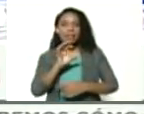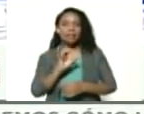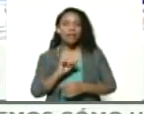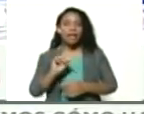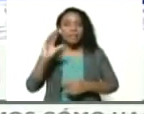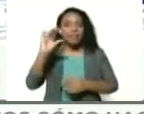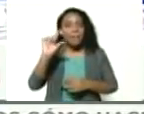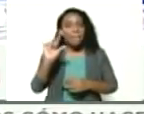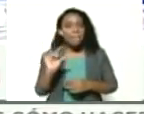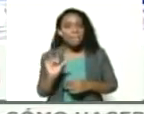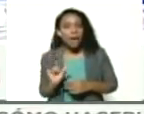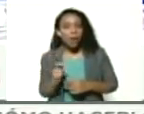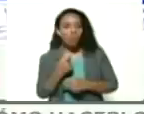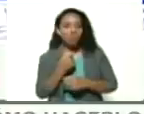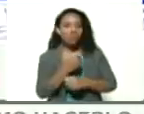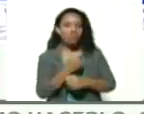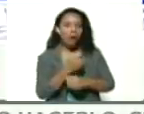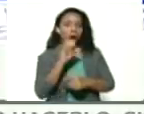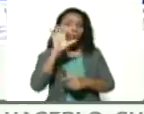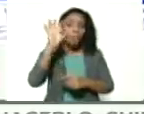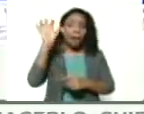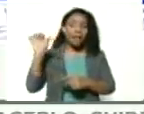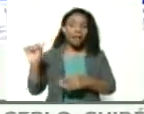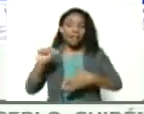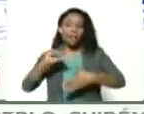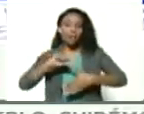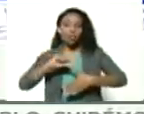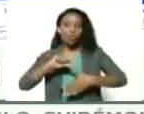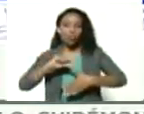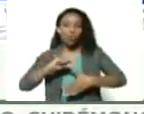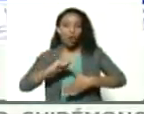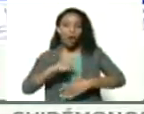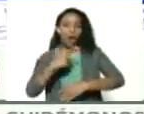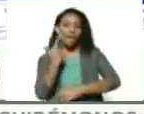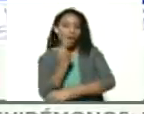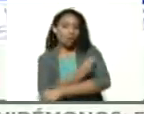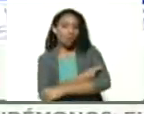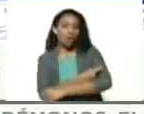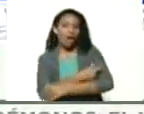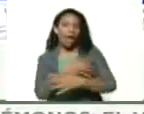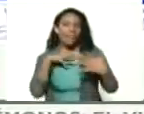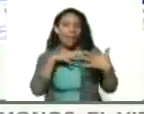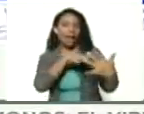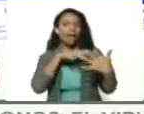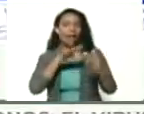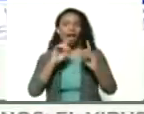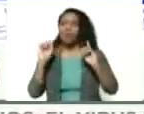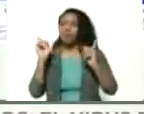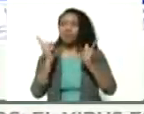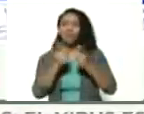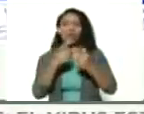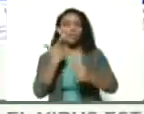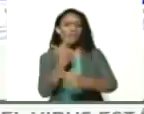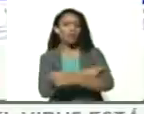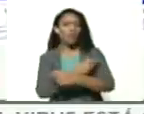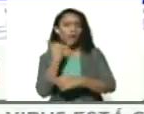de bajo ingreso, a los países del sur, las vacunas ante la guerra geopolítica de vacuna que